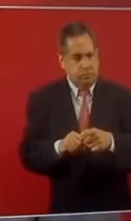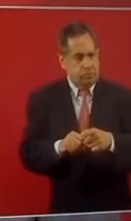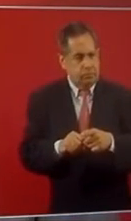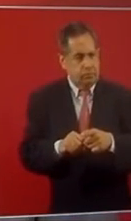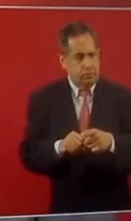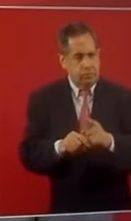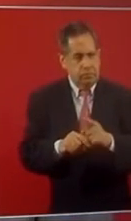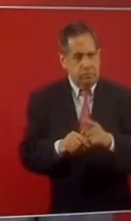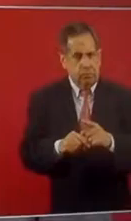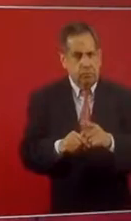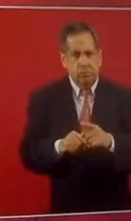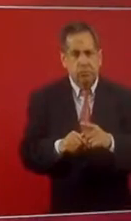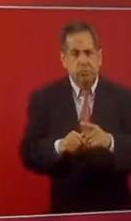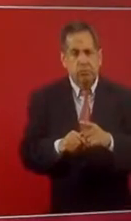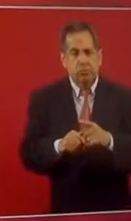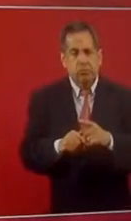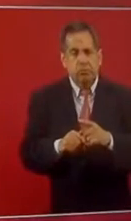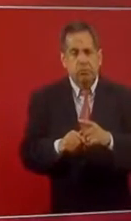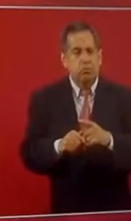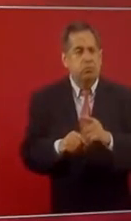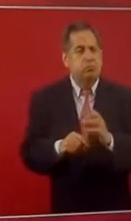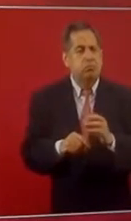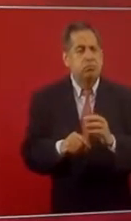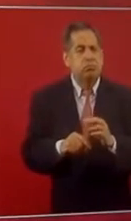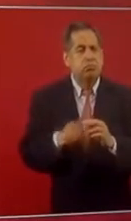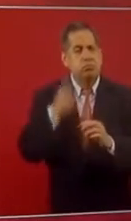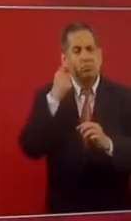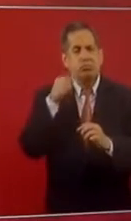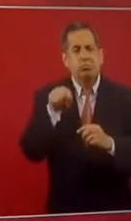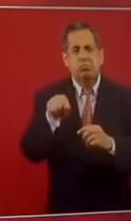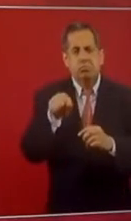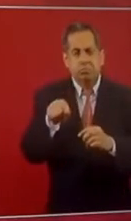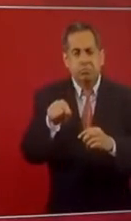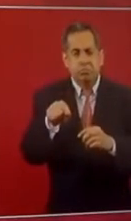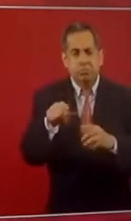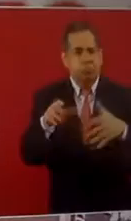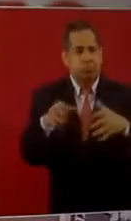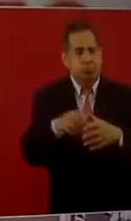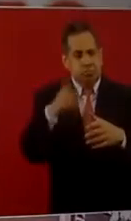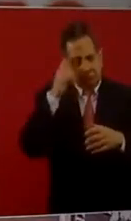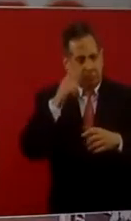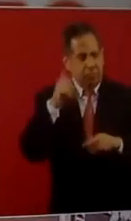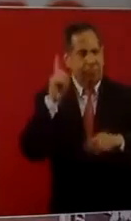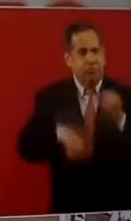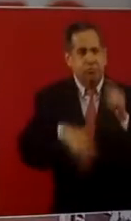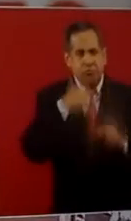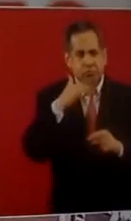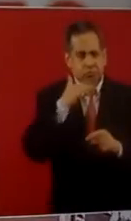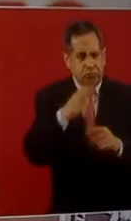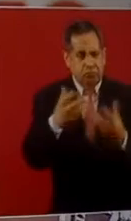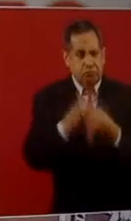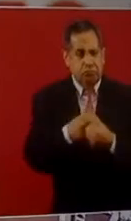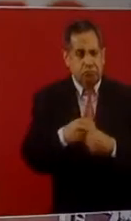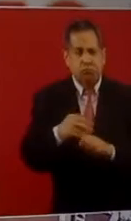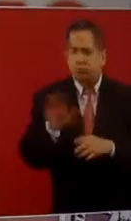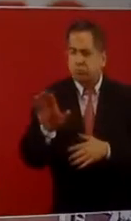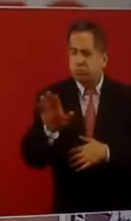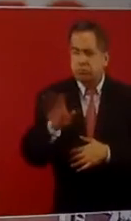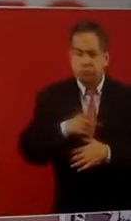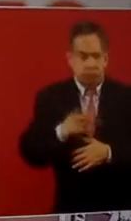tiene o no seguridad social o la condición económica. El secretario de Salud comentó: